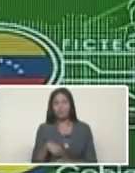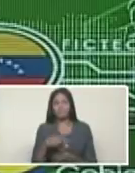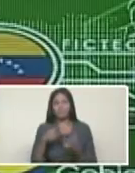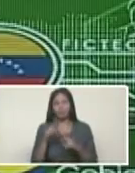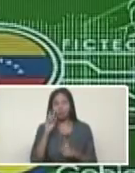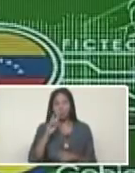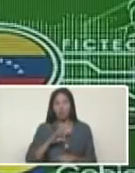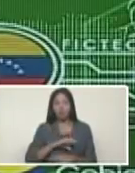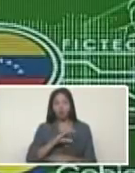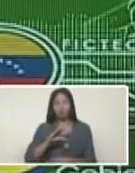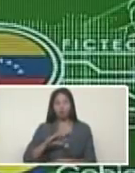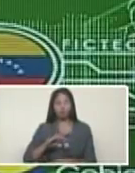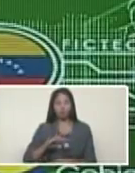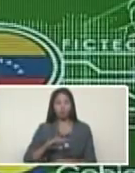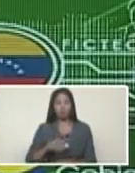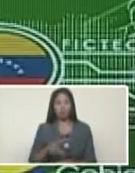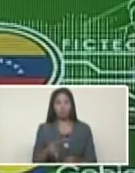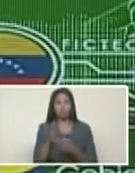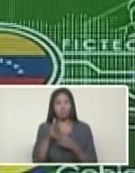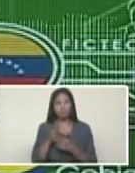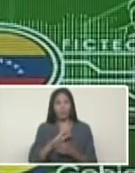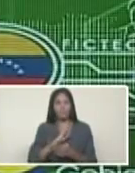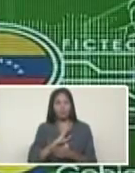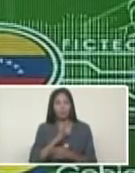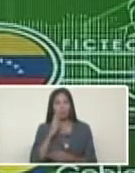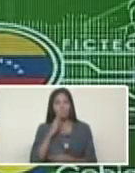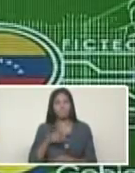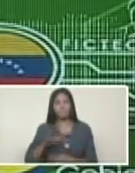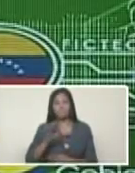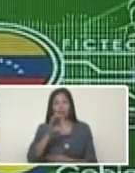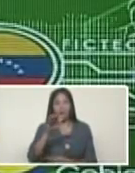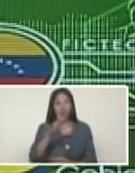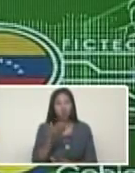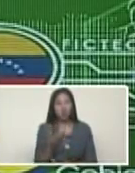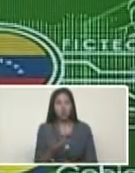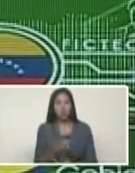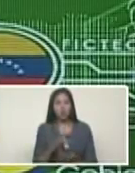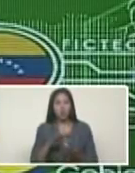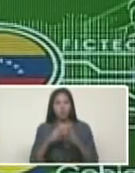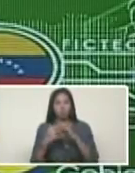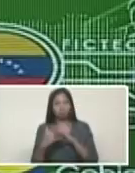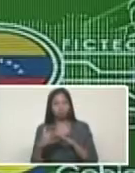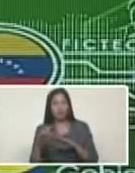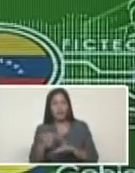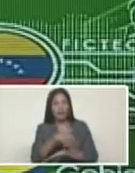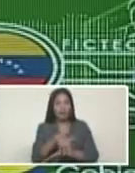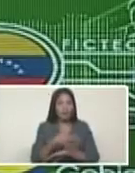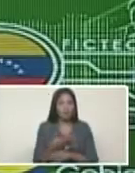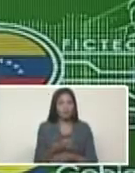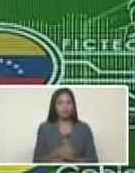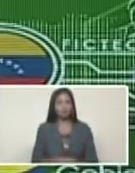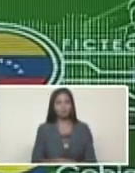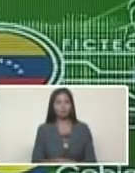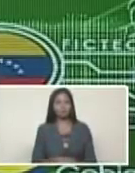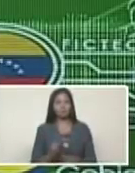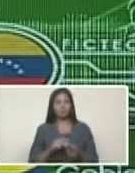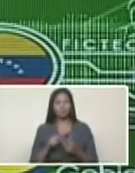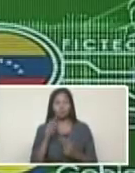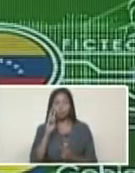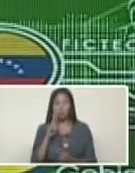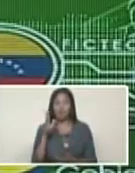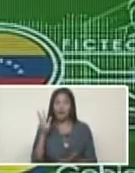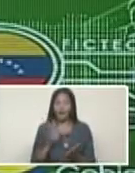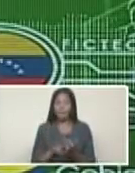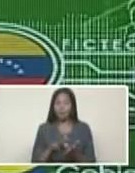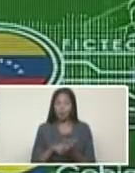yo veo la subametralladora en la mano de la milicia en el barrio, en la calle, ¿verdad? Así que yo voy a